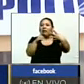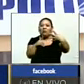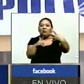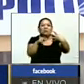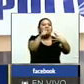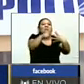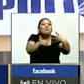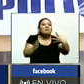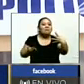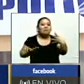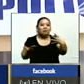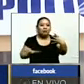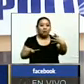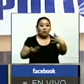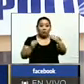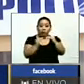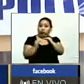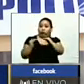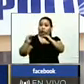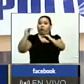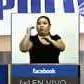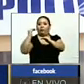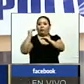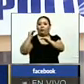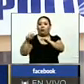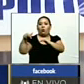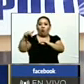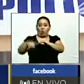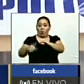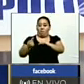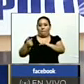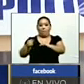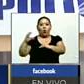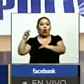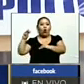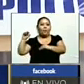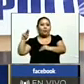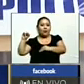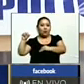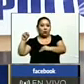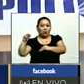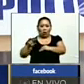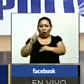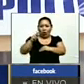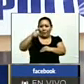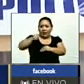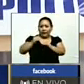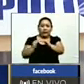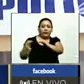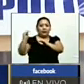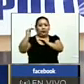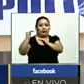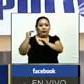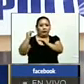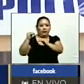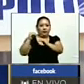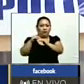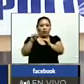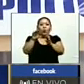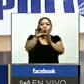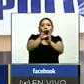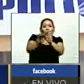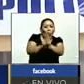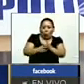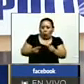pretendían subir de nivel los que ahora son comisionados en apenas 2 meses, ¿verdad? En un curso